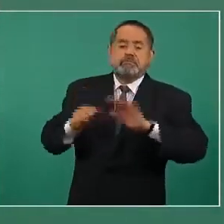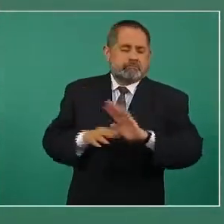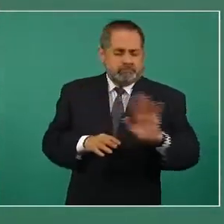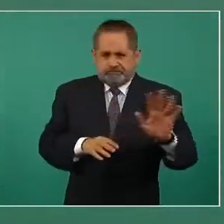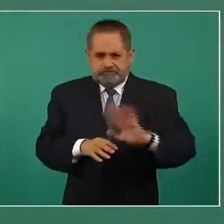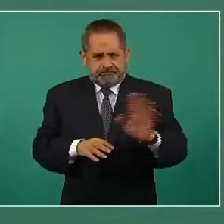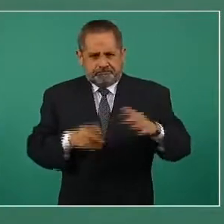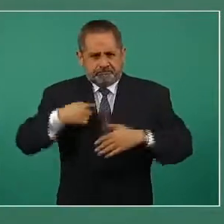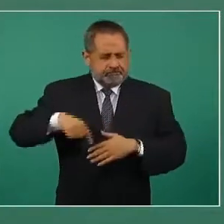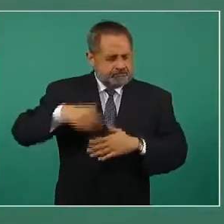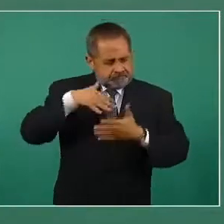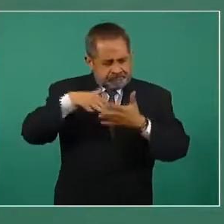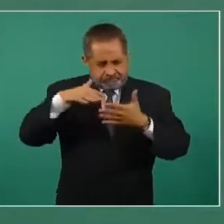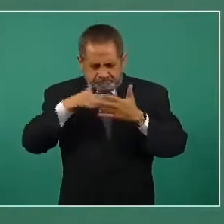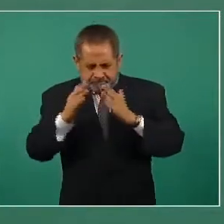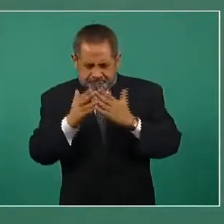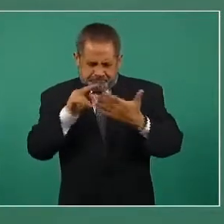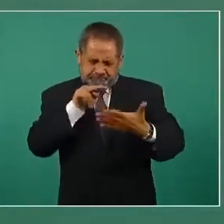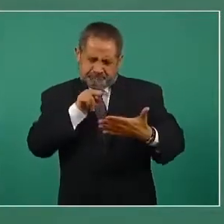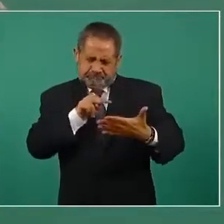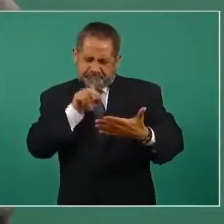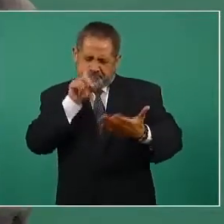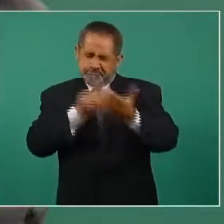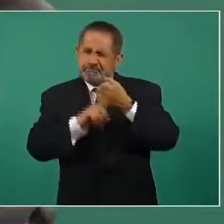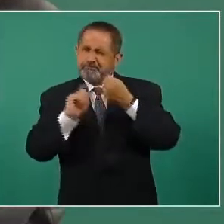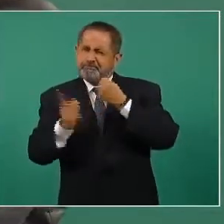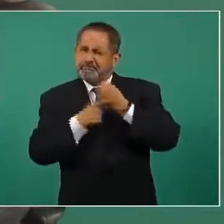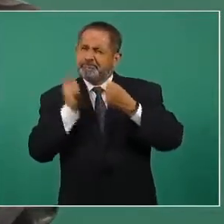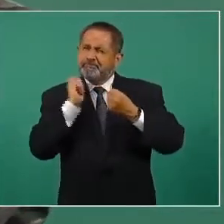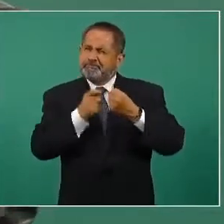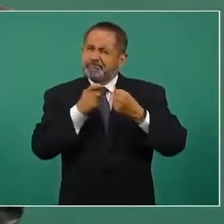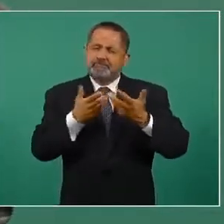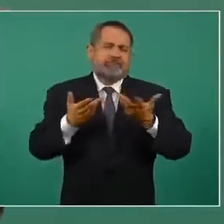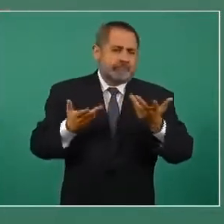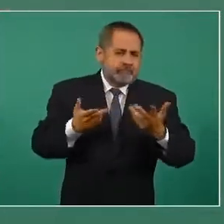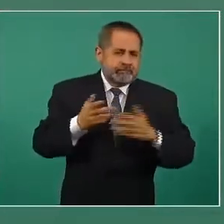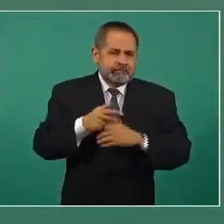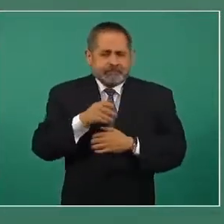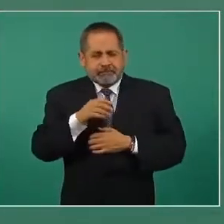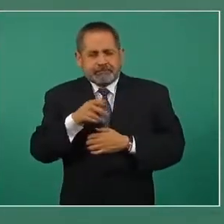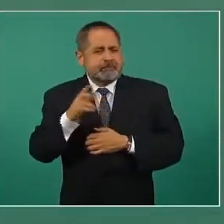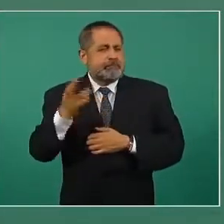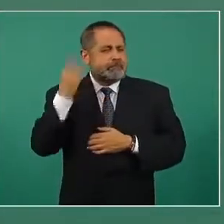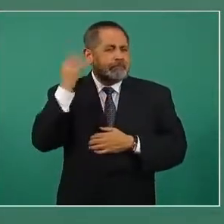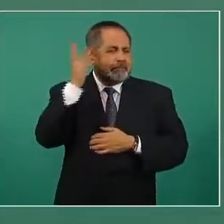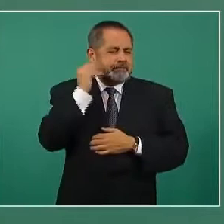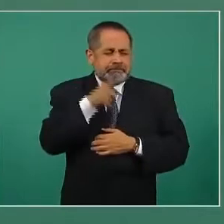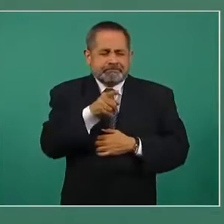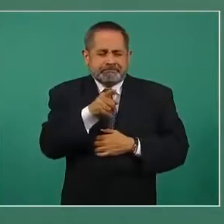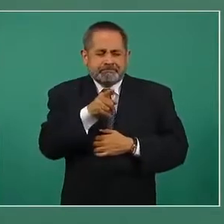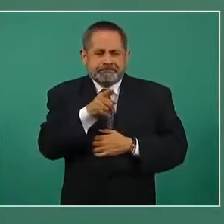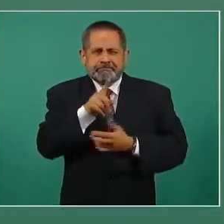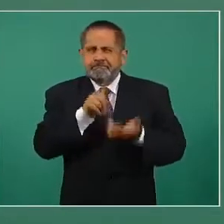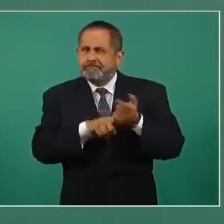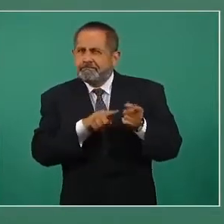los periódicos, saber escuchar la radio,